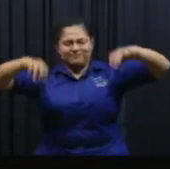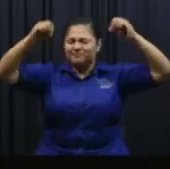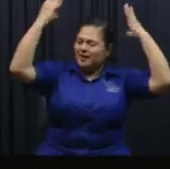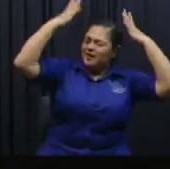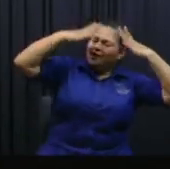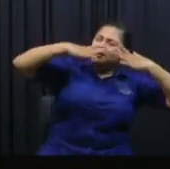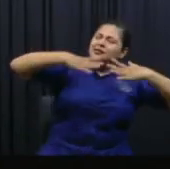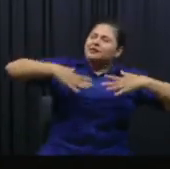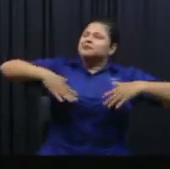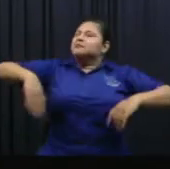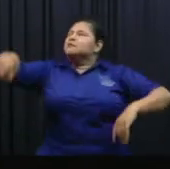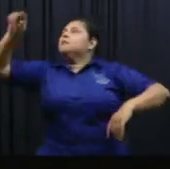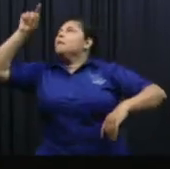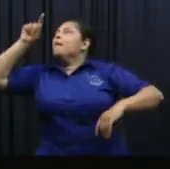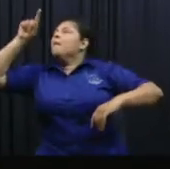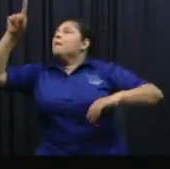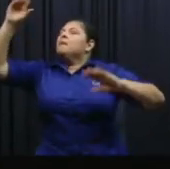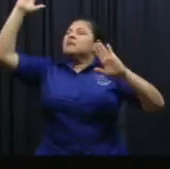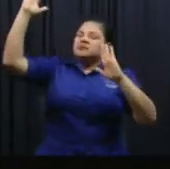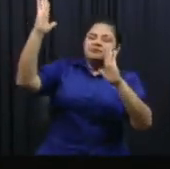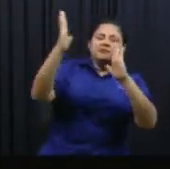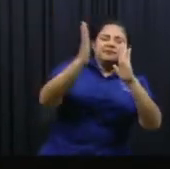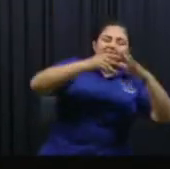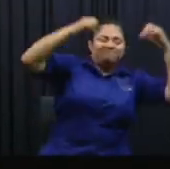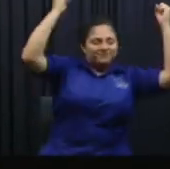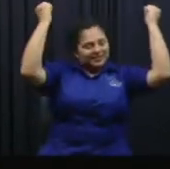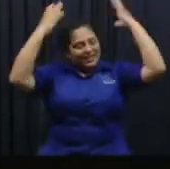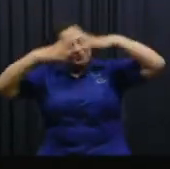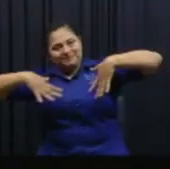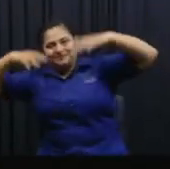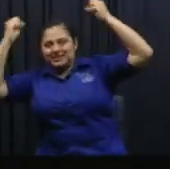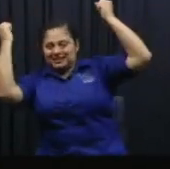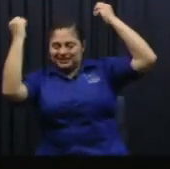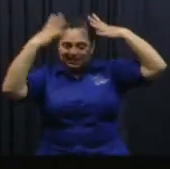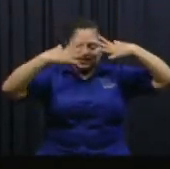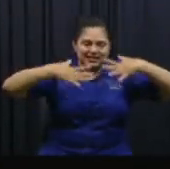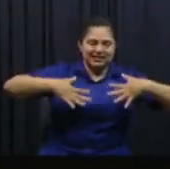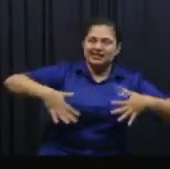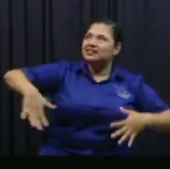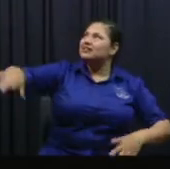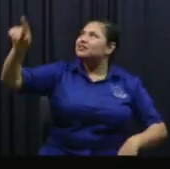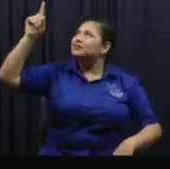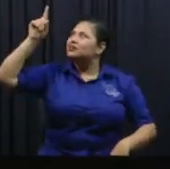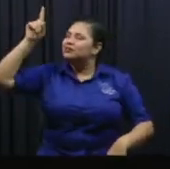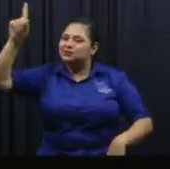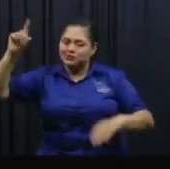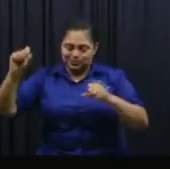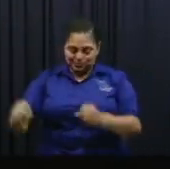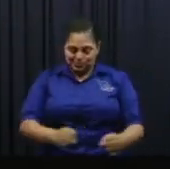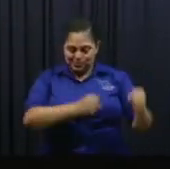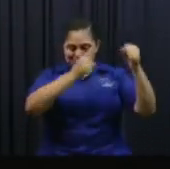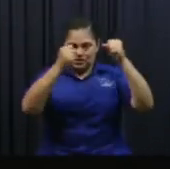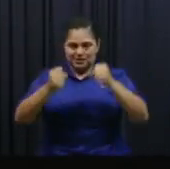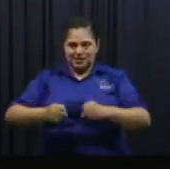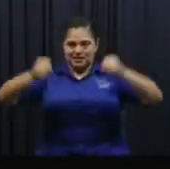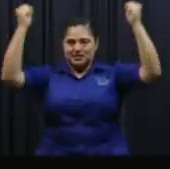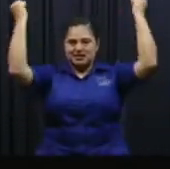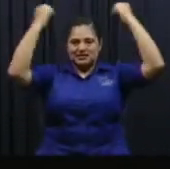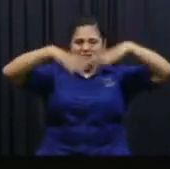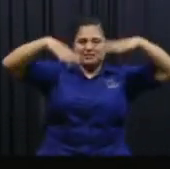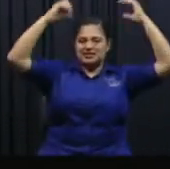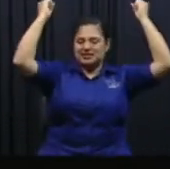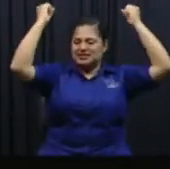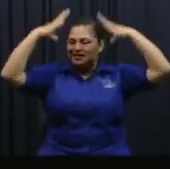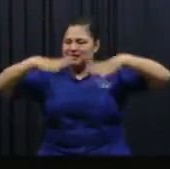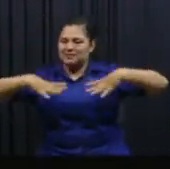lléname lléname con tu presencia lléname lléname con tu poder